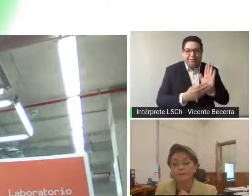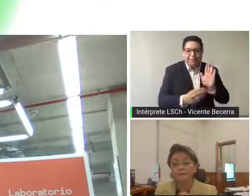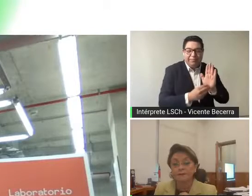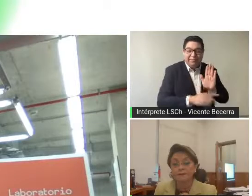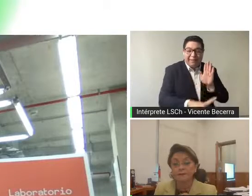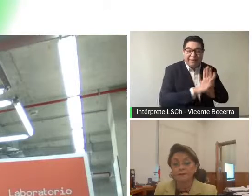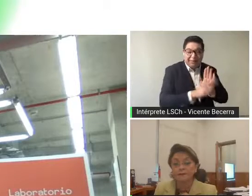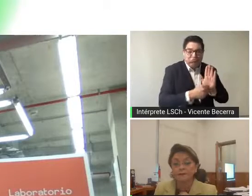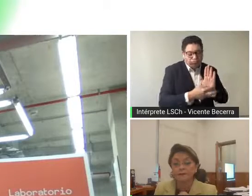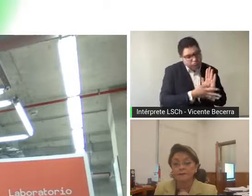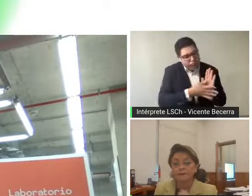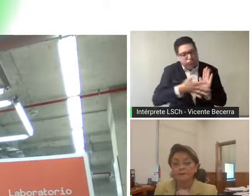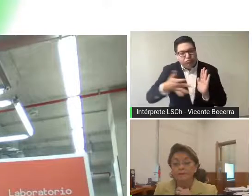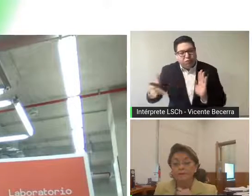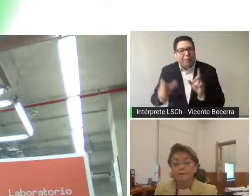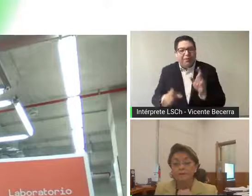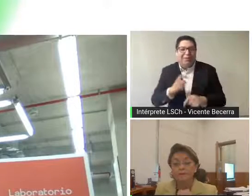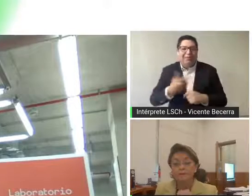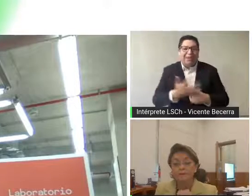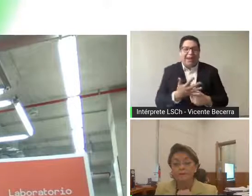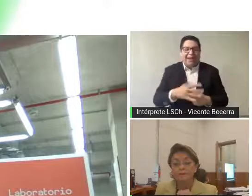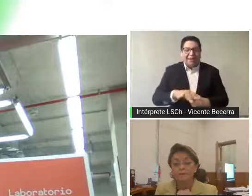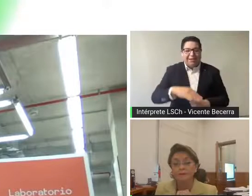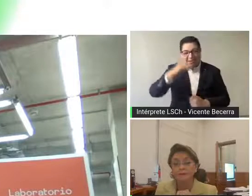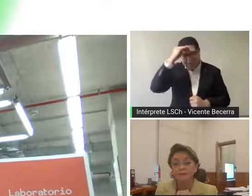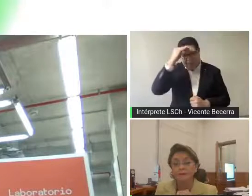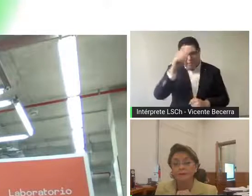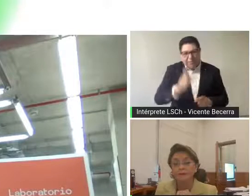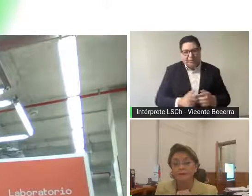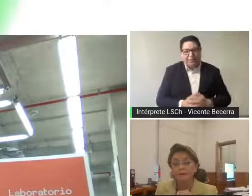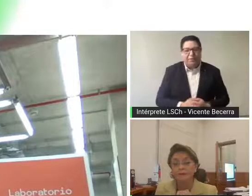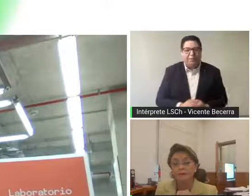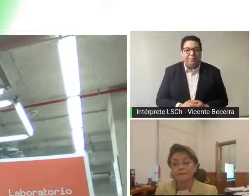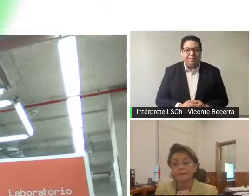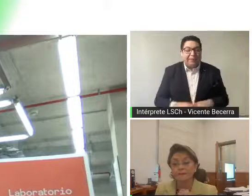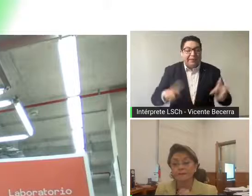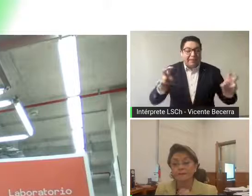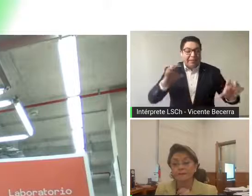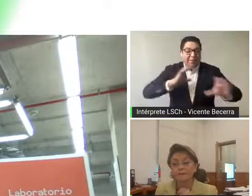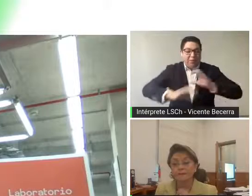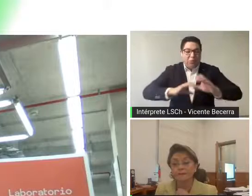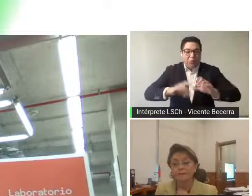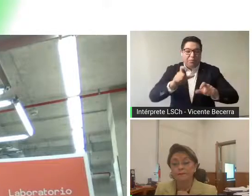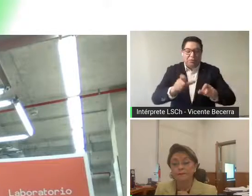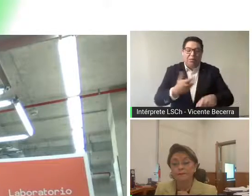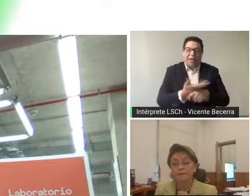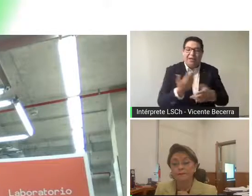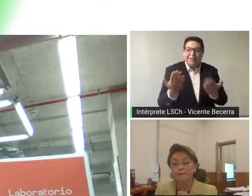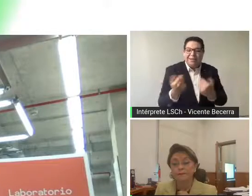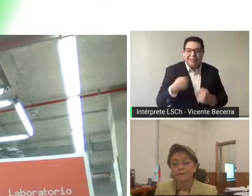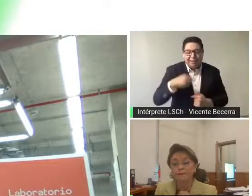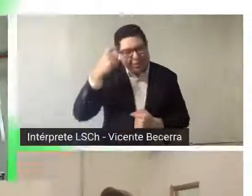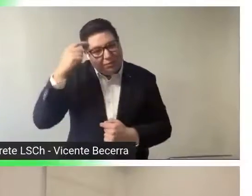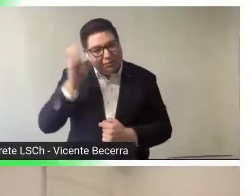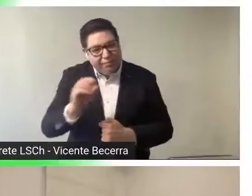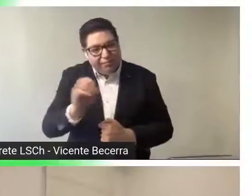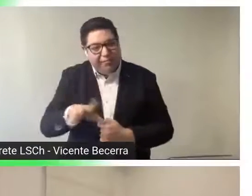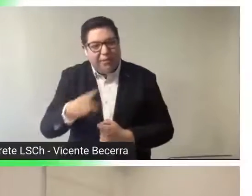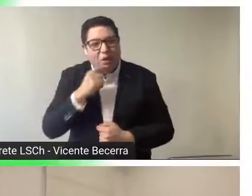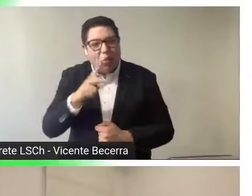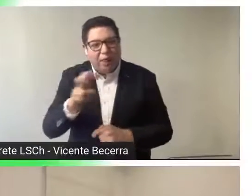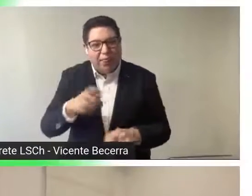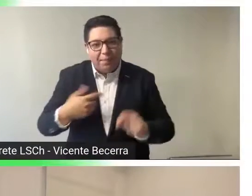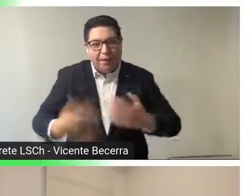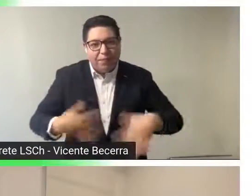impacto generan confianza. Y el tema de la comunicación para generar confianza me gustaría ponerlo sobre la mesa con